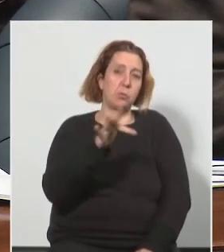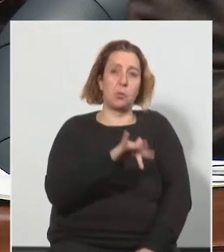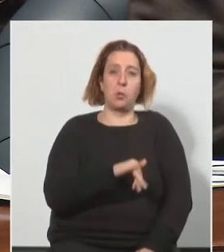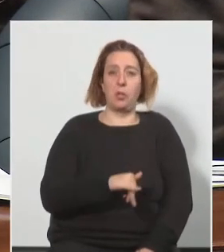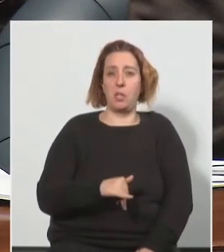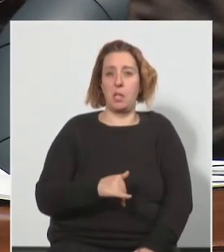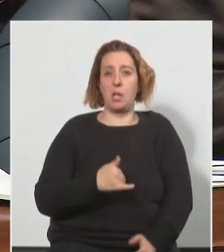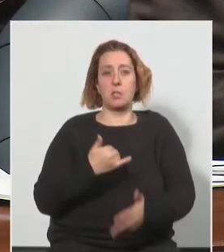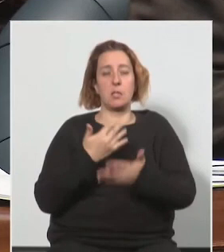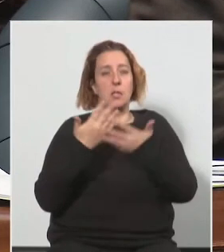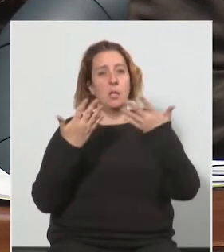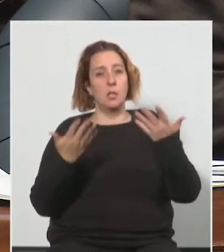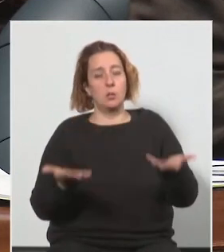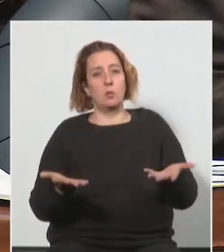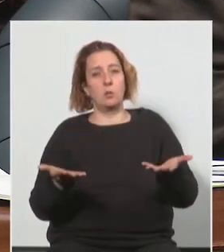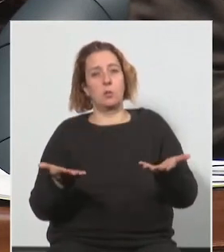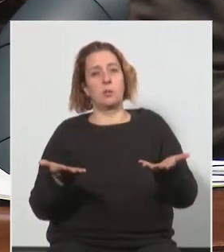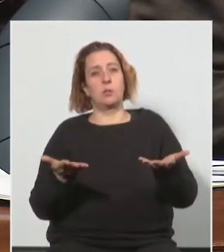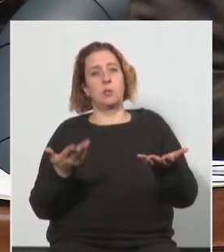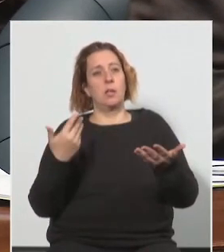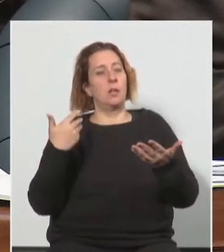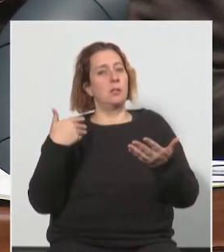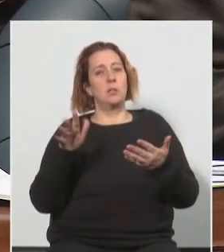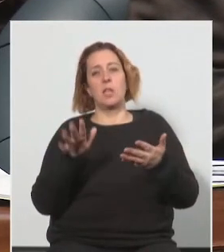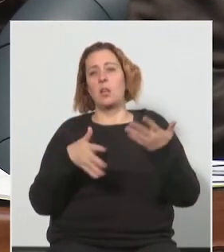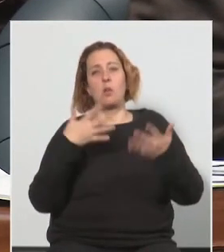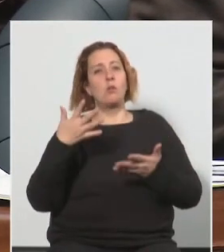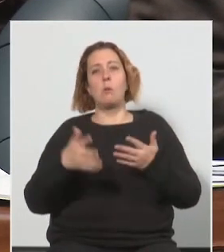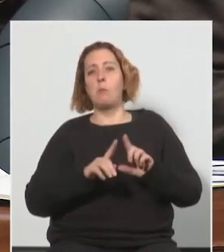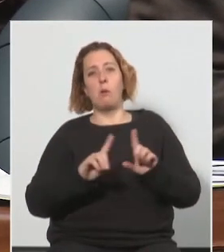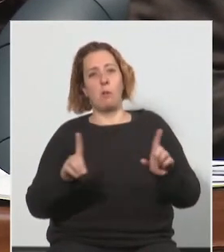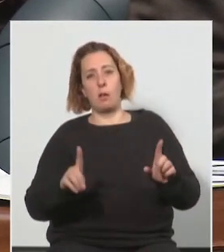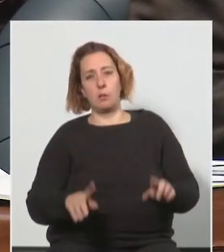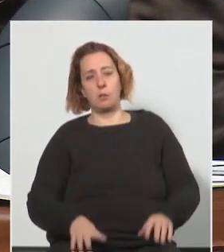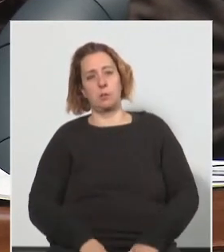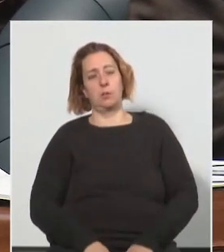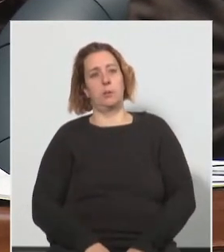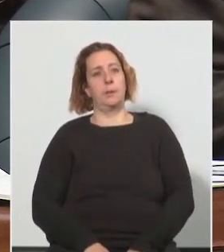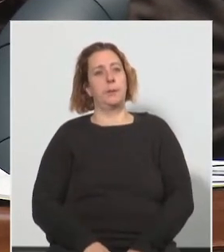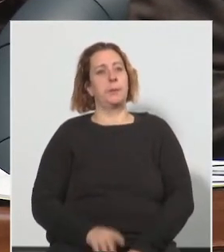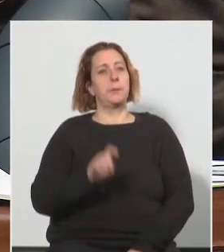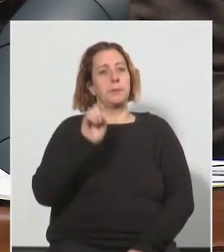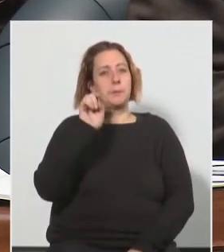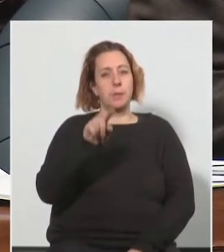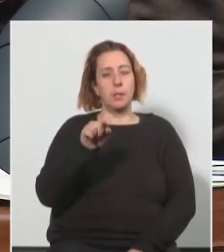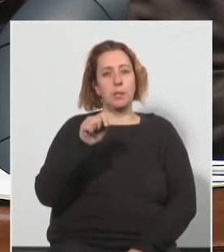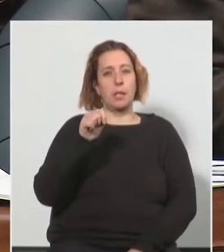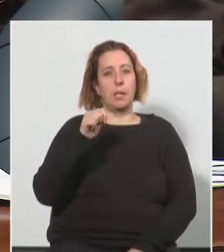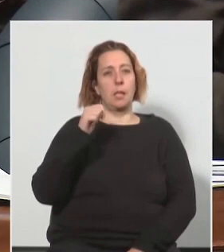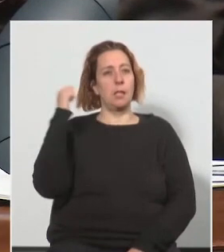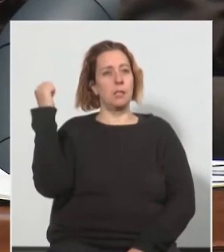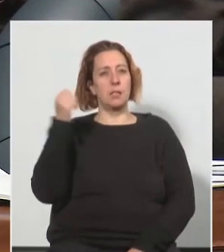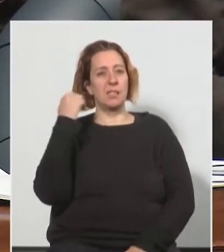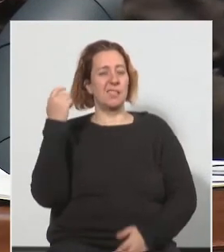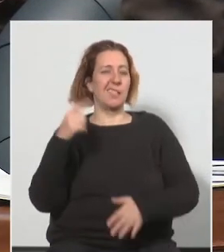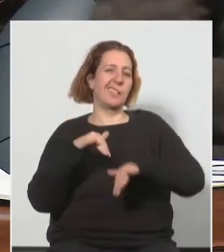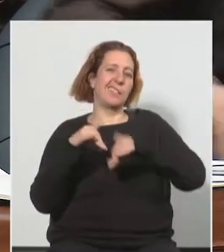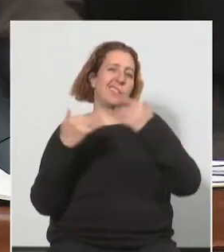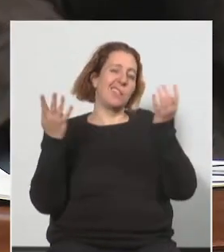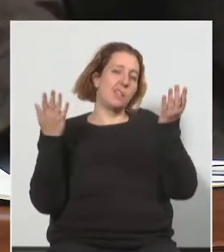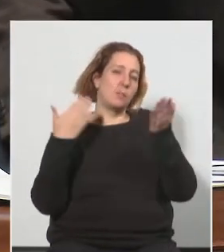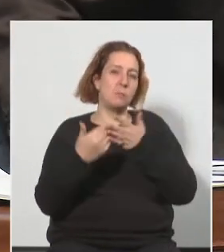rutinario y, por tanto, deja de incomodar. Esta es la esencia de la